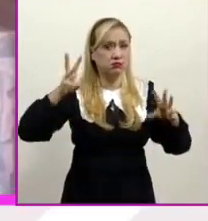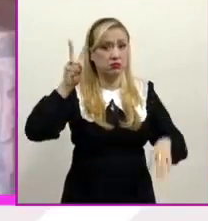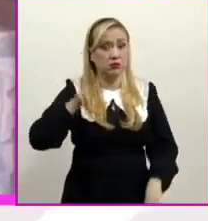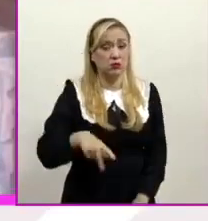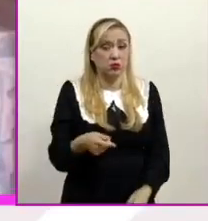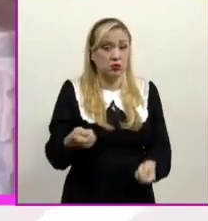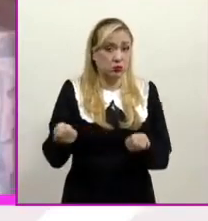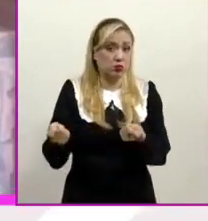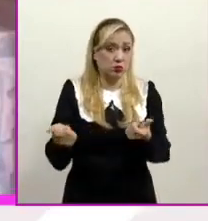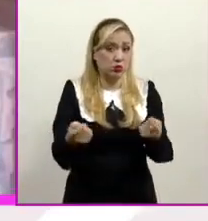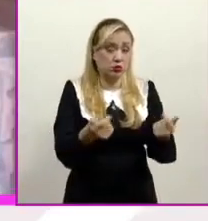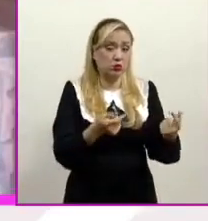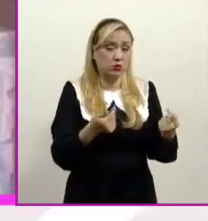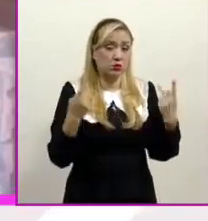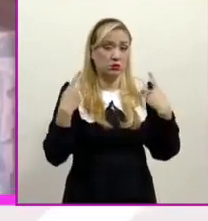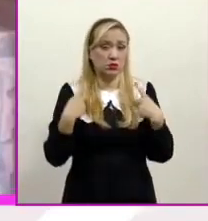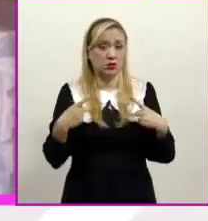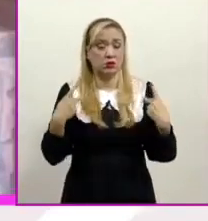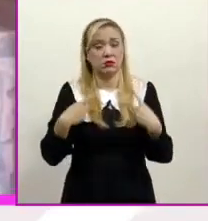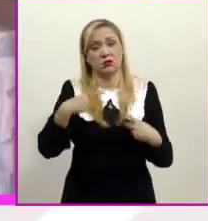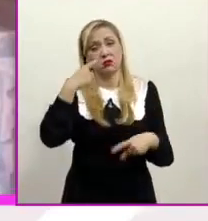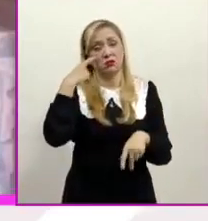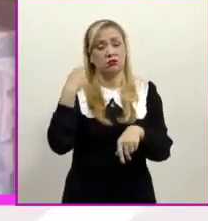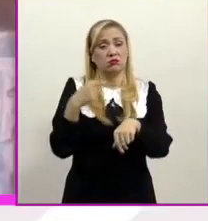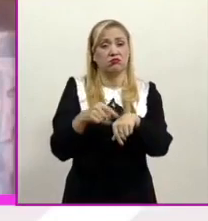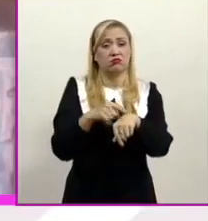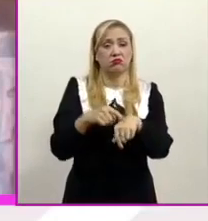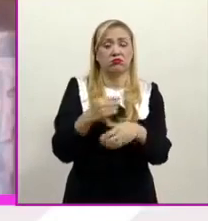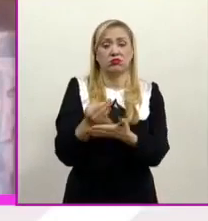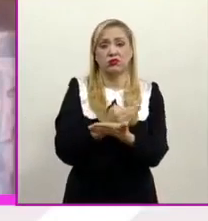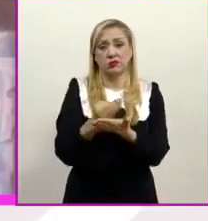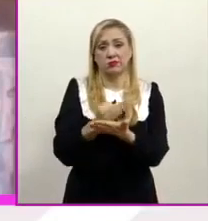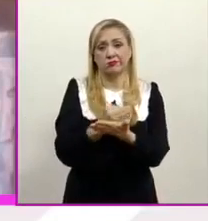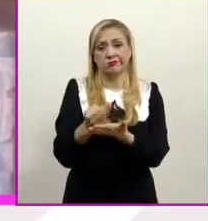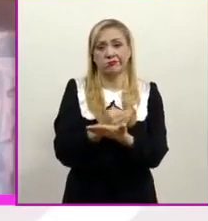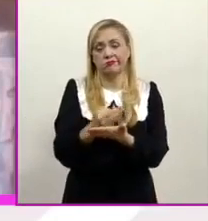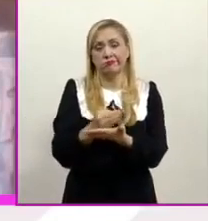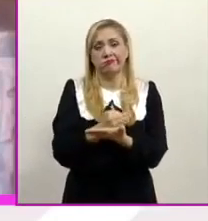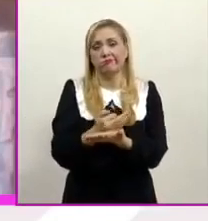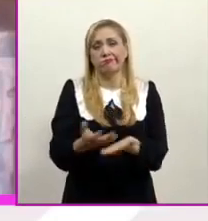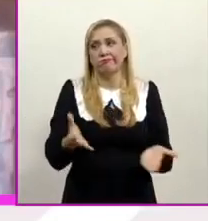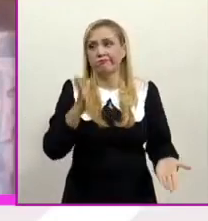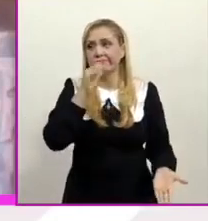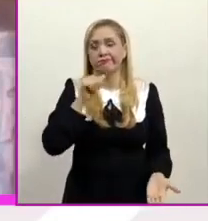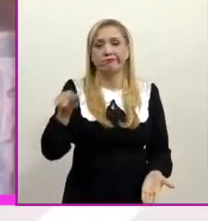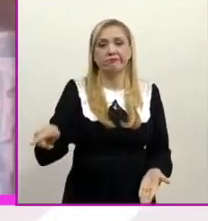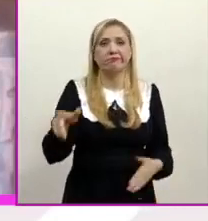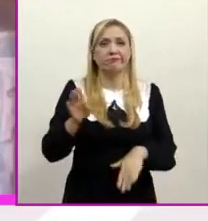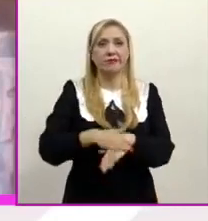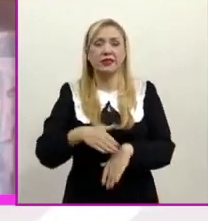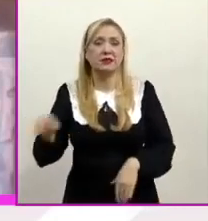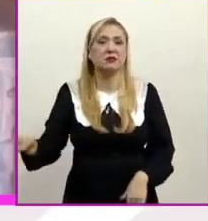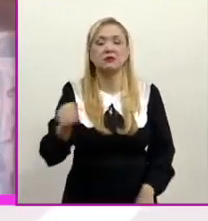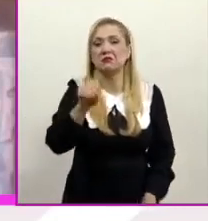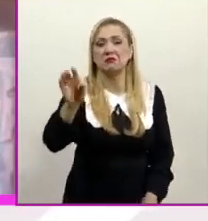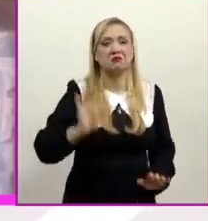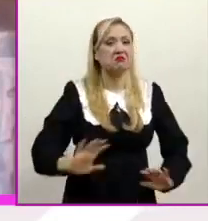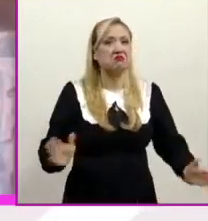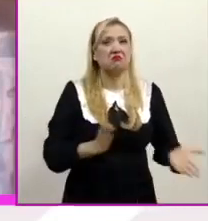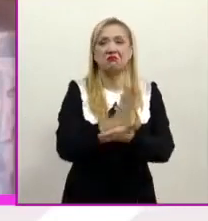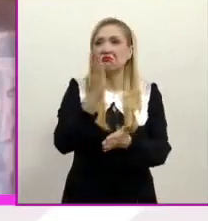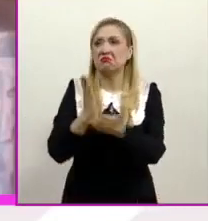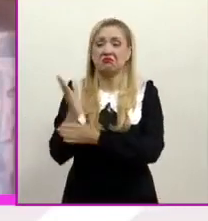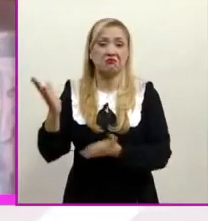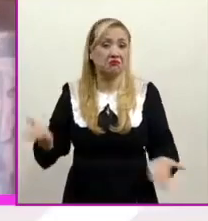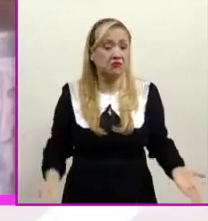movilidad social que tienen las personas con determinado color de piel, con determinado fenotipo. El asunto es que